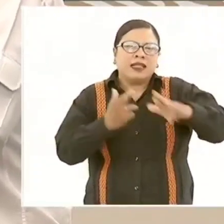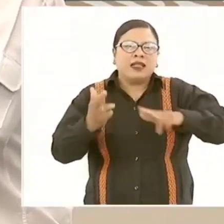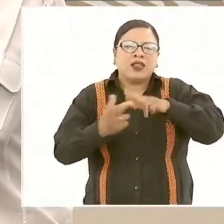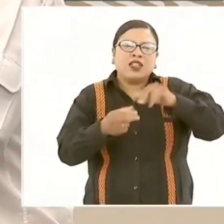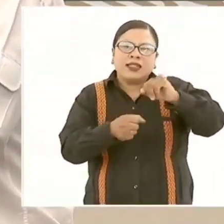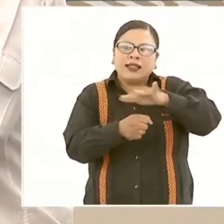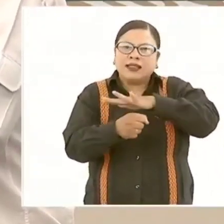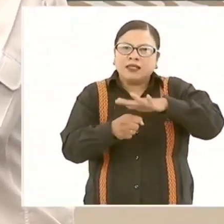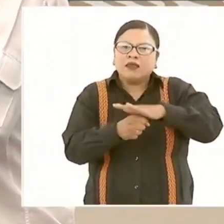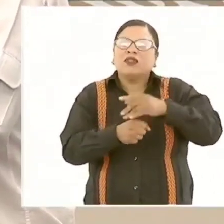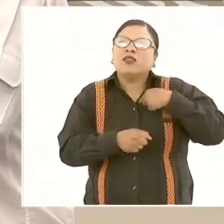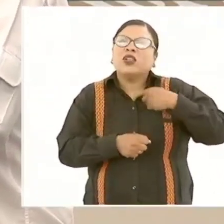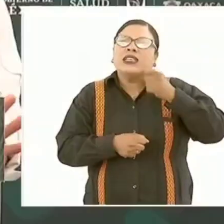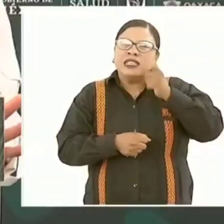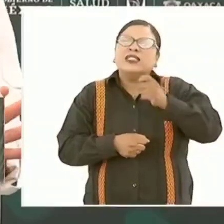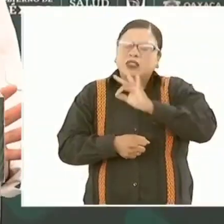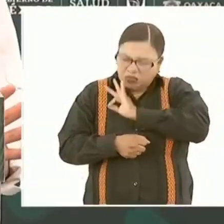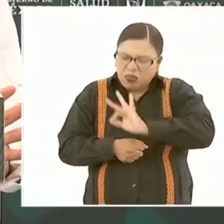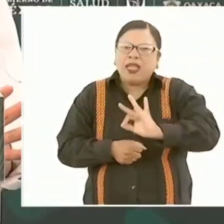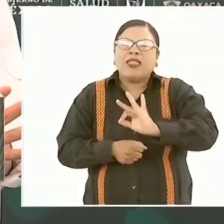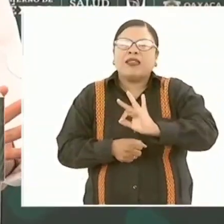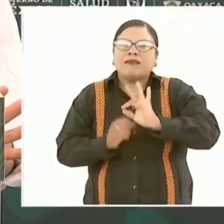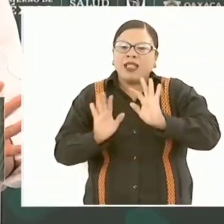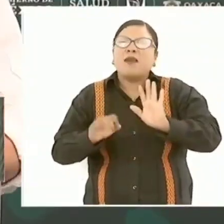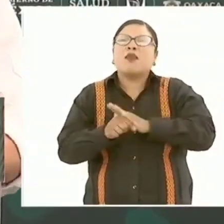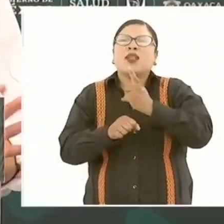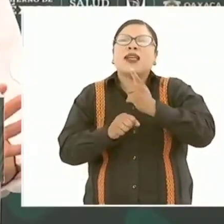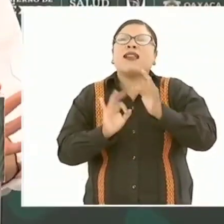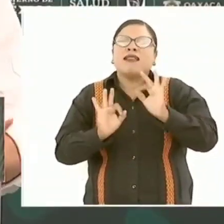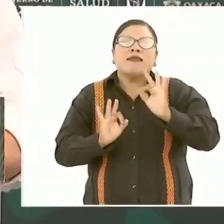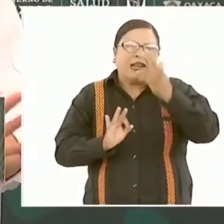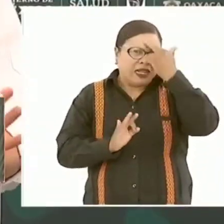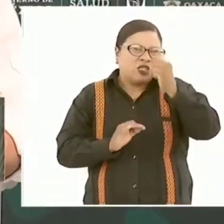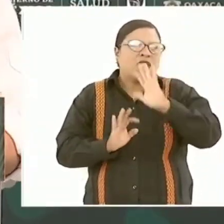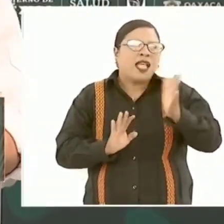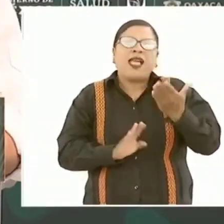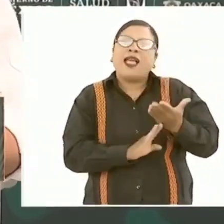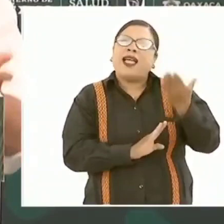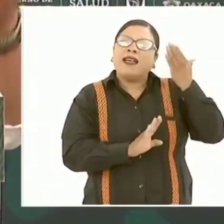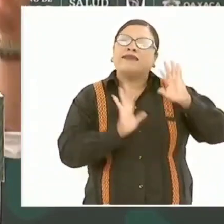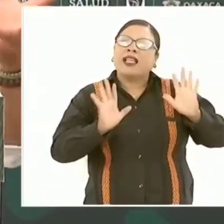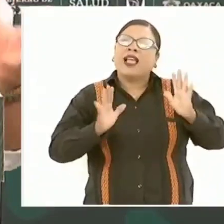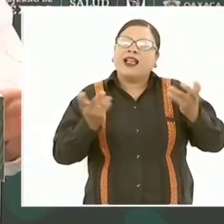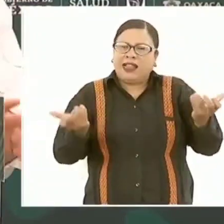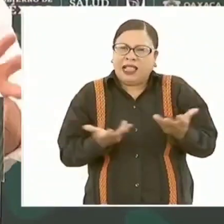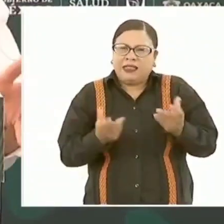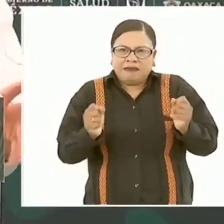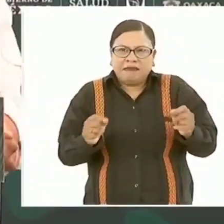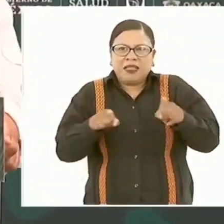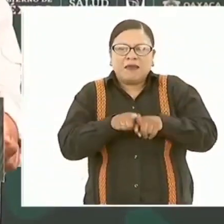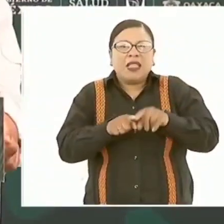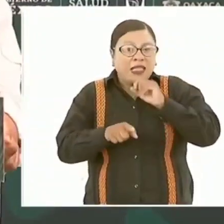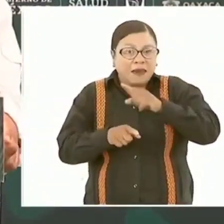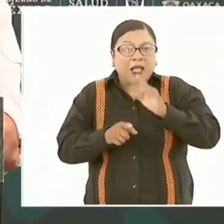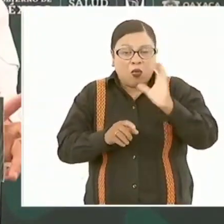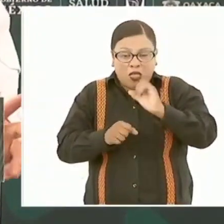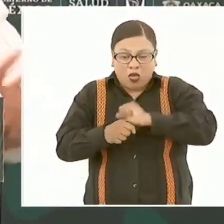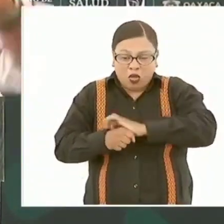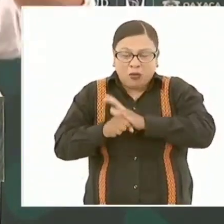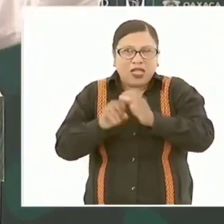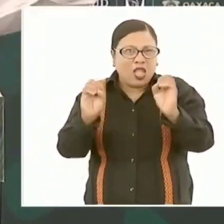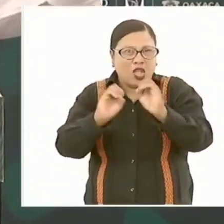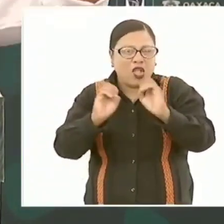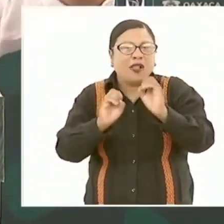Y sabíamos que era posible por una razón, ya lo habíamos hecho. Nos recordó mucho una hazaña que hicimos también en equipo antes de la pandemia,